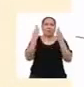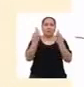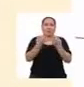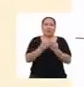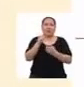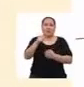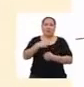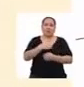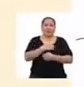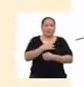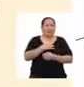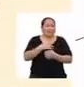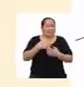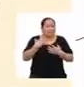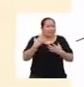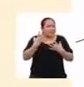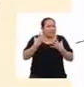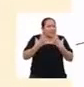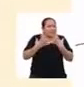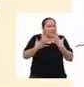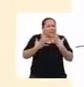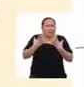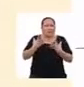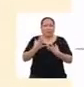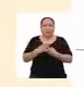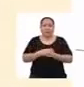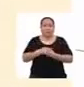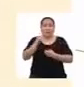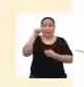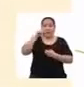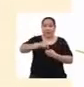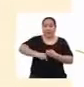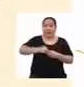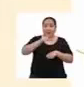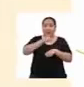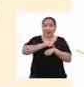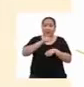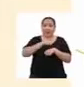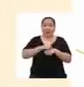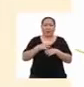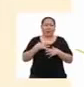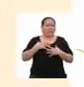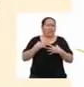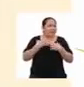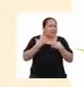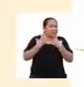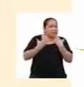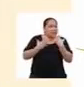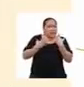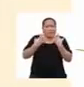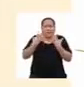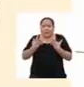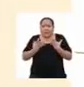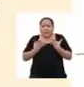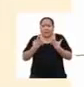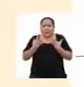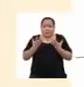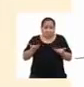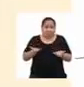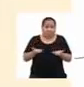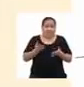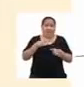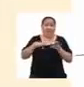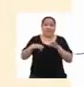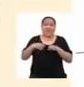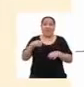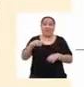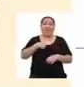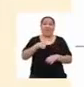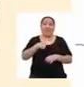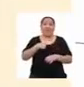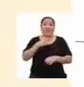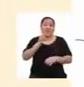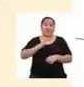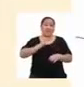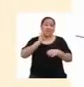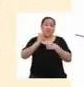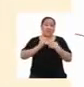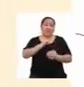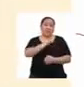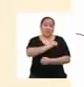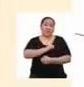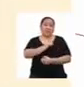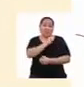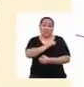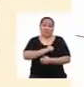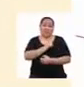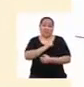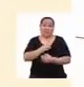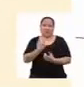angustia mucho. En esta situación, la angustia puede hacer que nuestros comportamientos y actitudes se vean